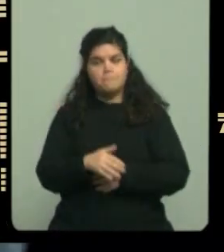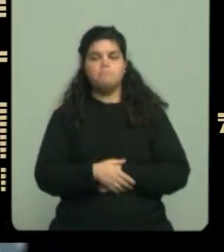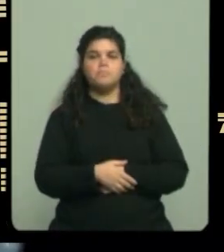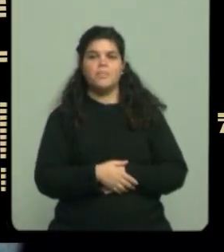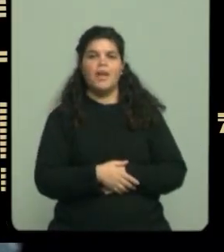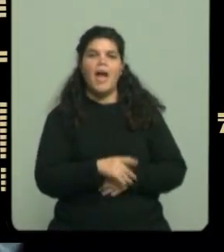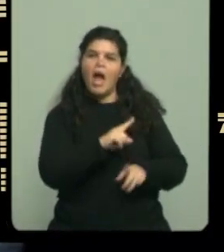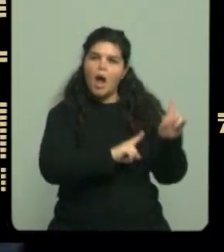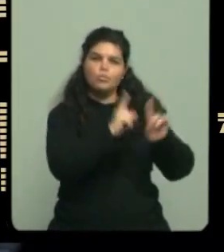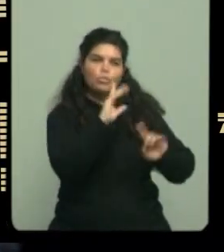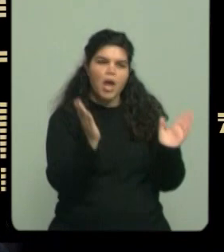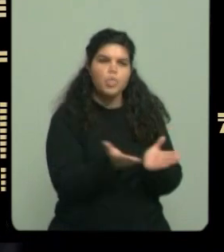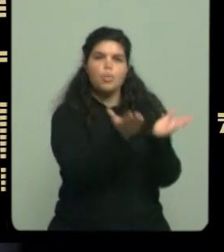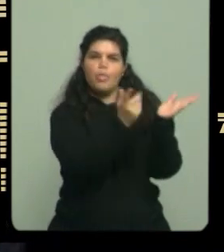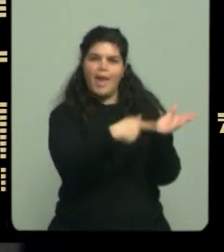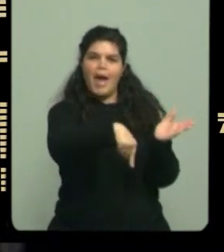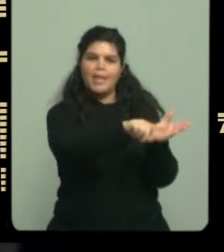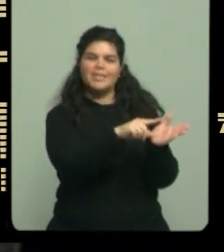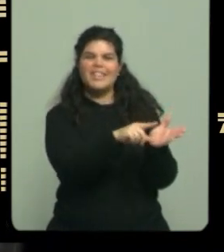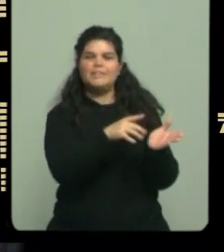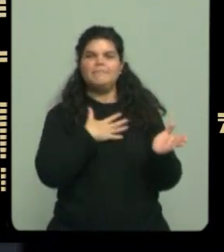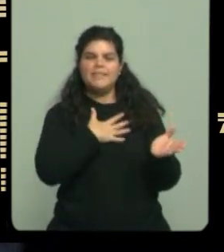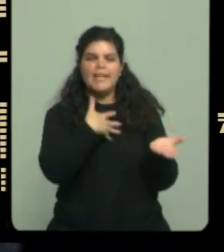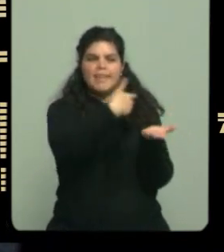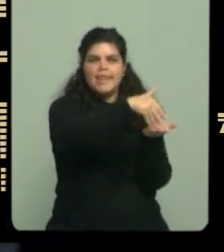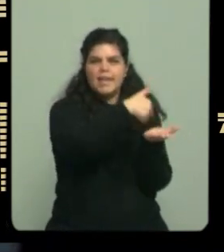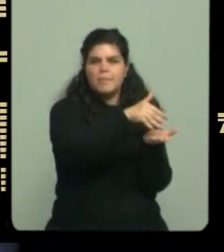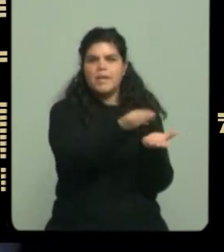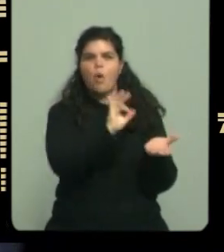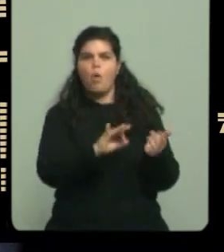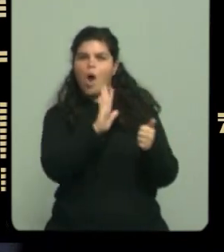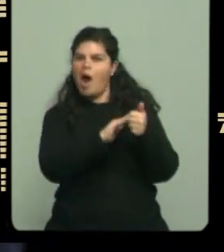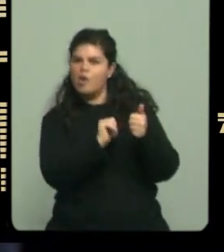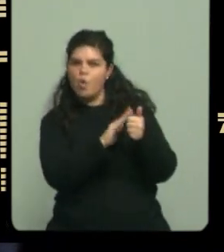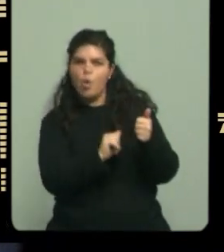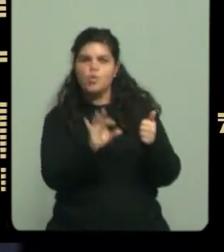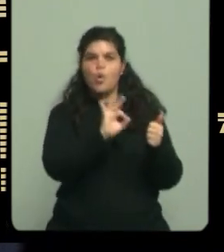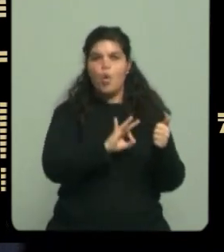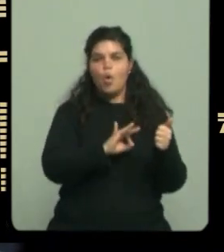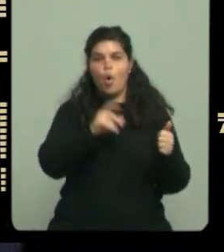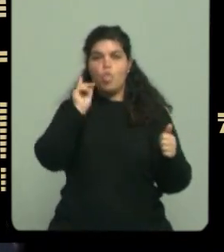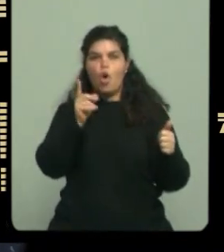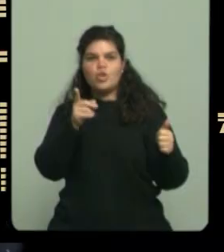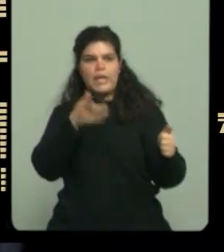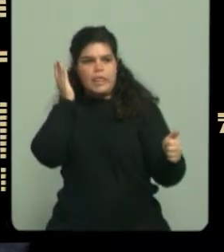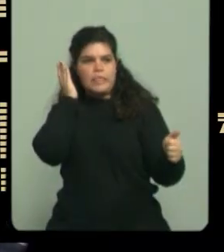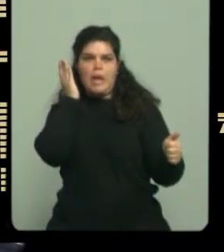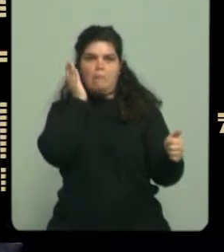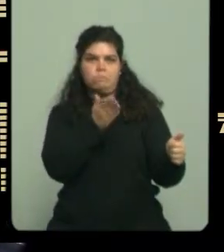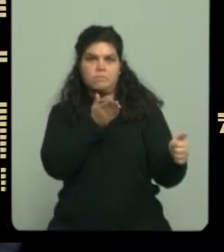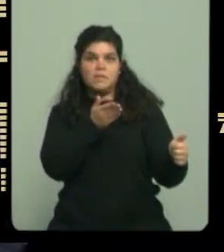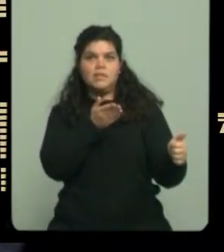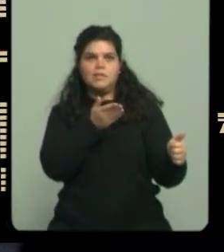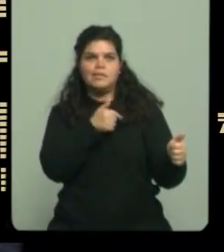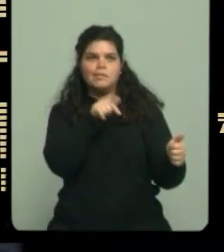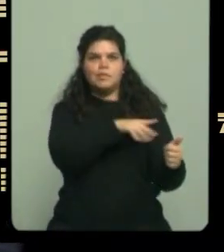sienten ciertas como o discriminación o acoso o malos tratos por parte de docentes.